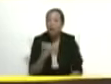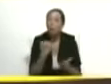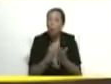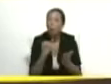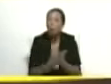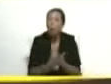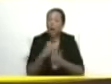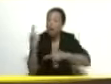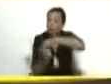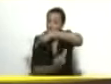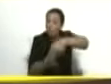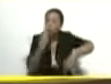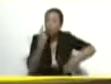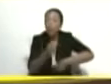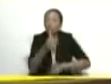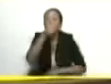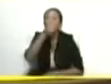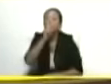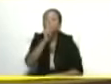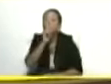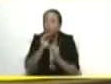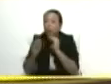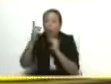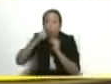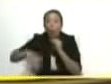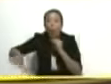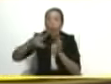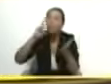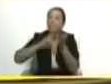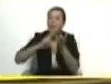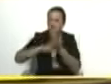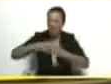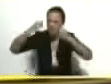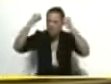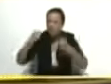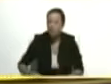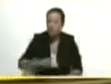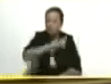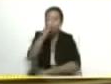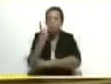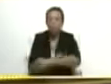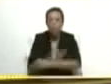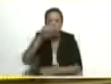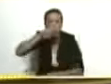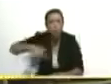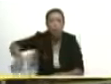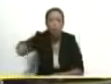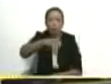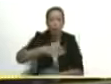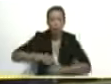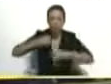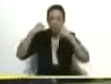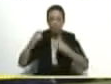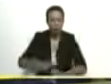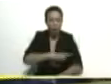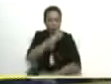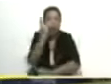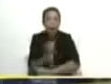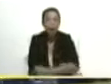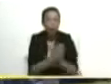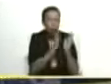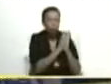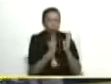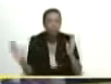que nuestra revolución y nuestro pueblo es de verdad verdadita. Es un pueblo aplomado,